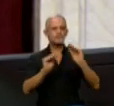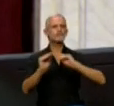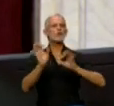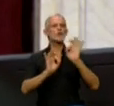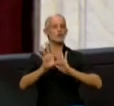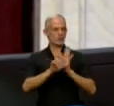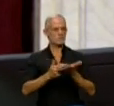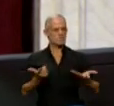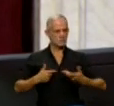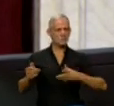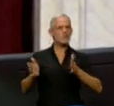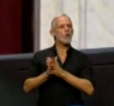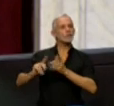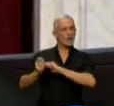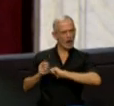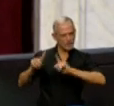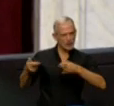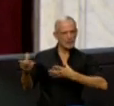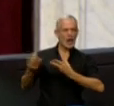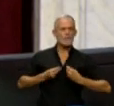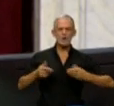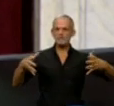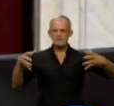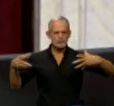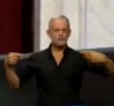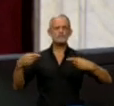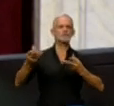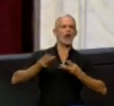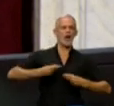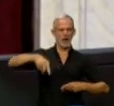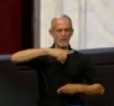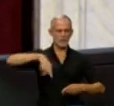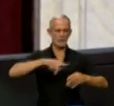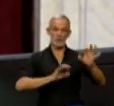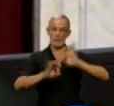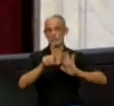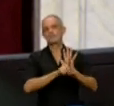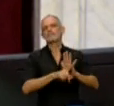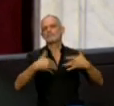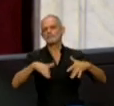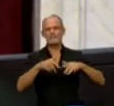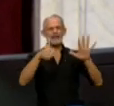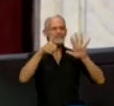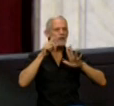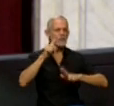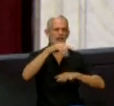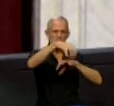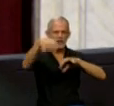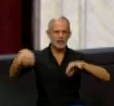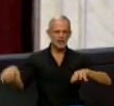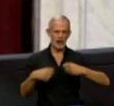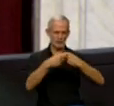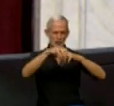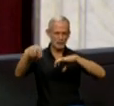de el bloque de juntos y de toda la oposición a esta iniciativa que representa para más de 6.000 entidades de la